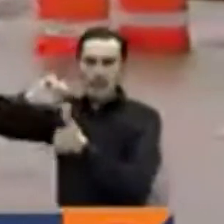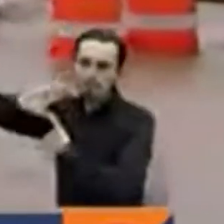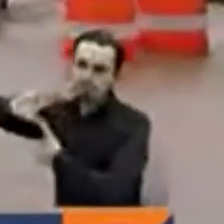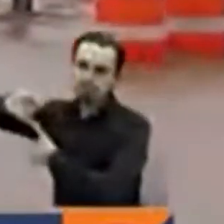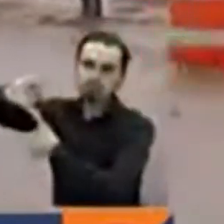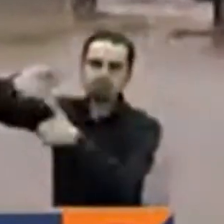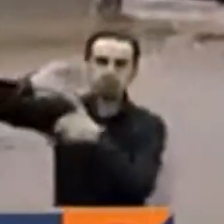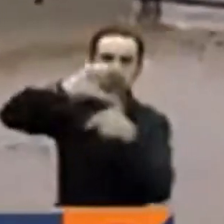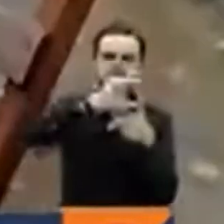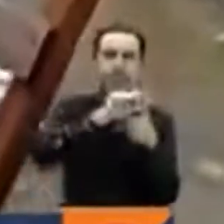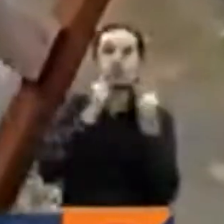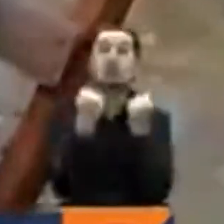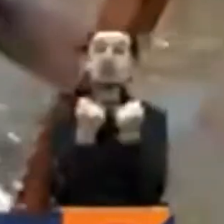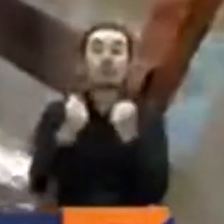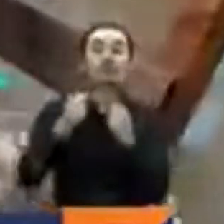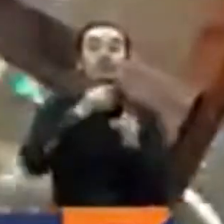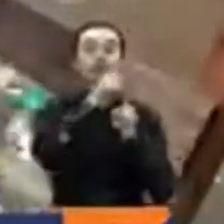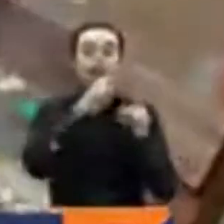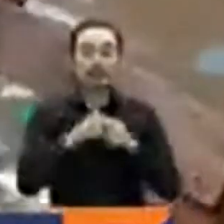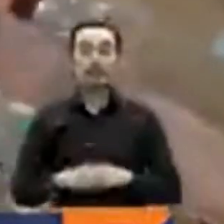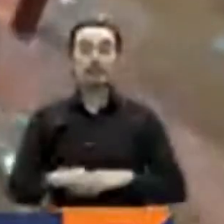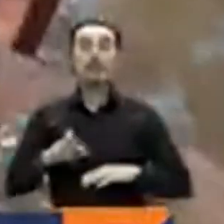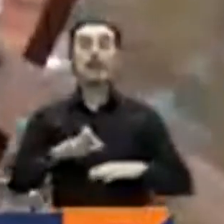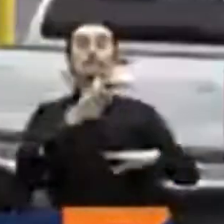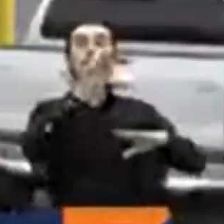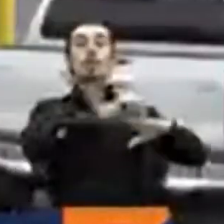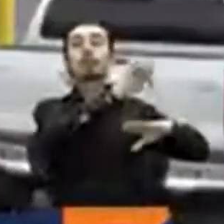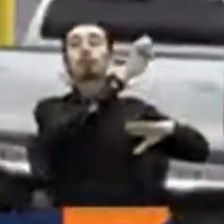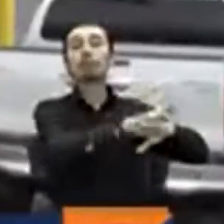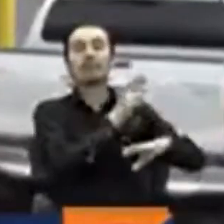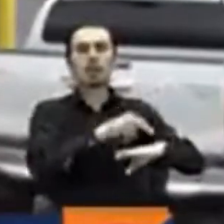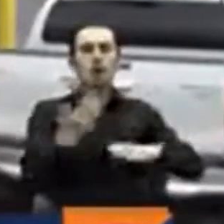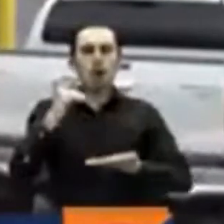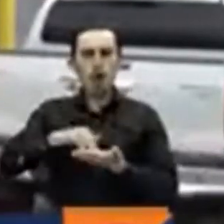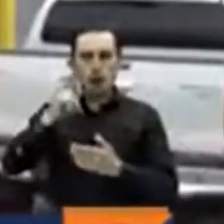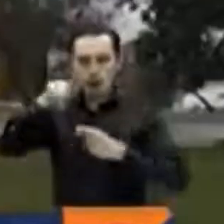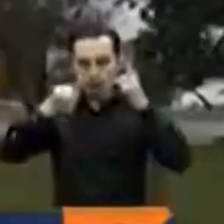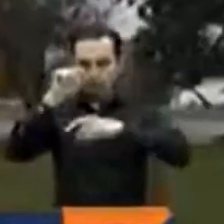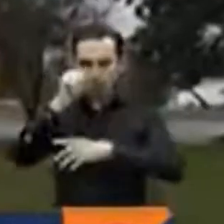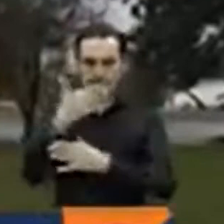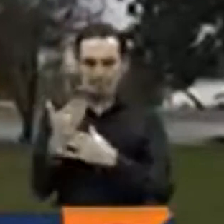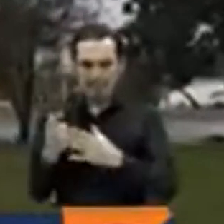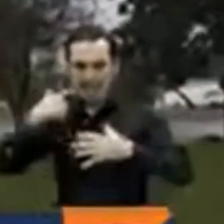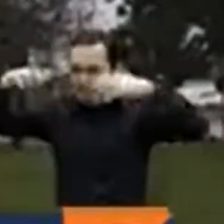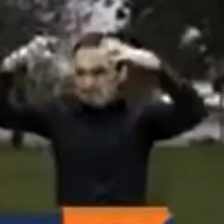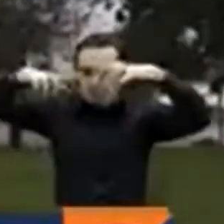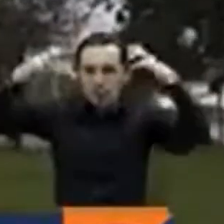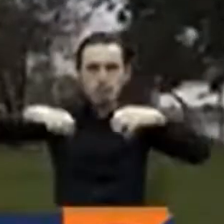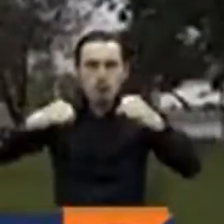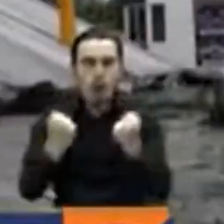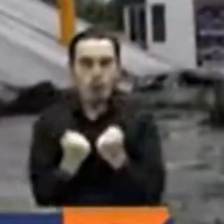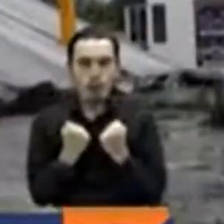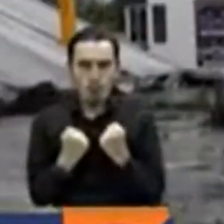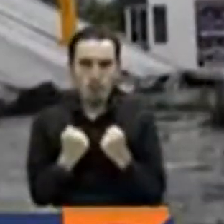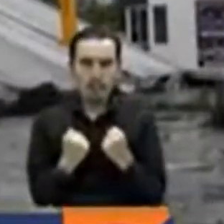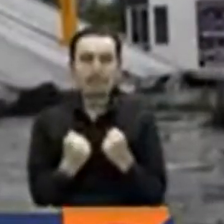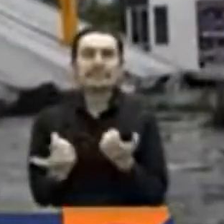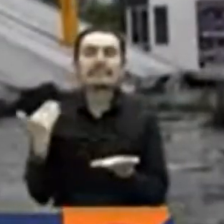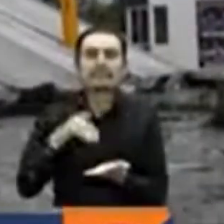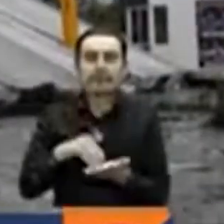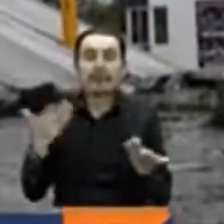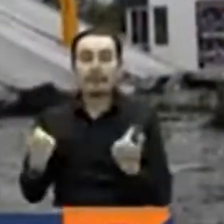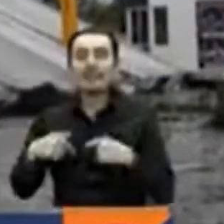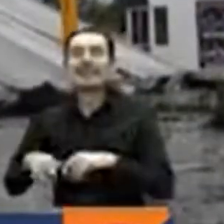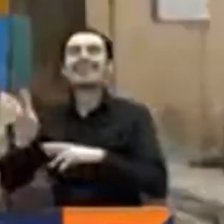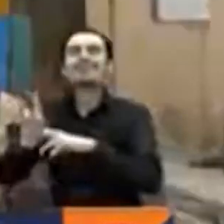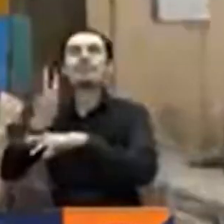así. Puerto Rico no consigue recogerse en pedazos aún con las copiosas lluvias que aún resiste y la República